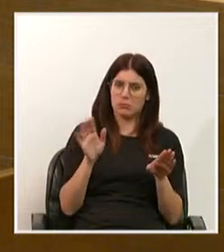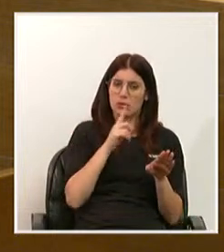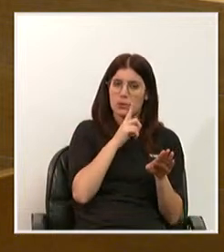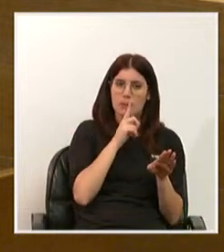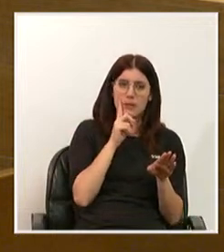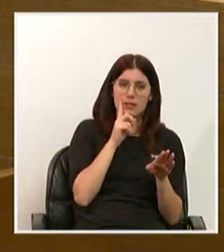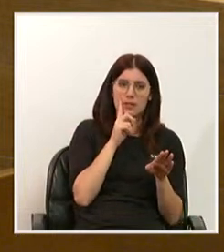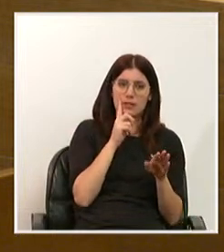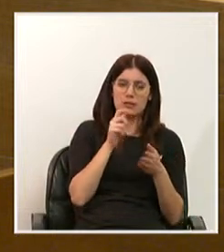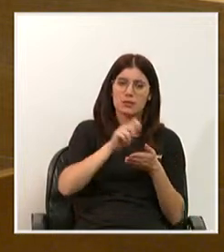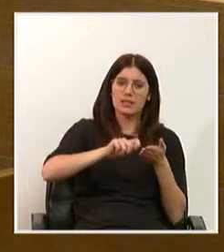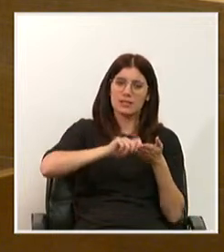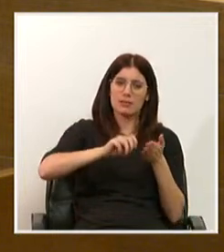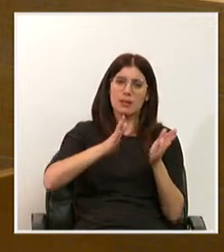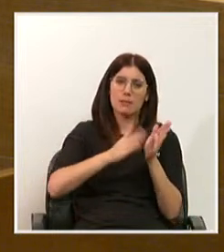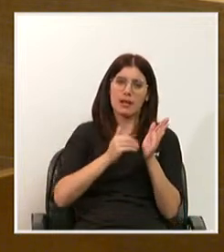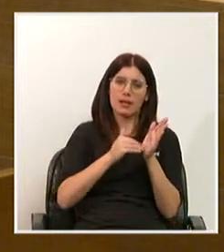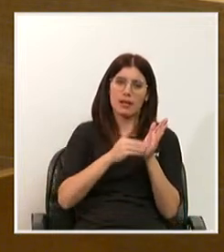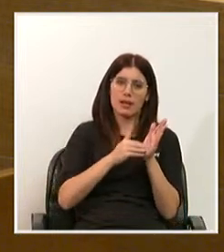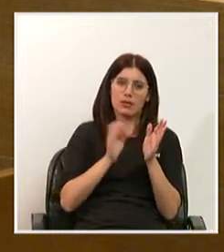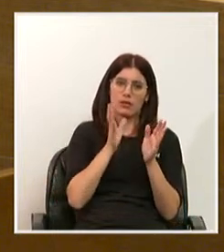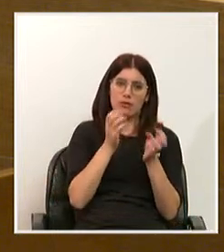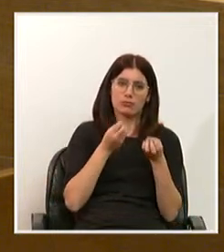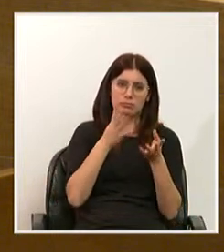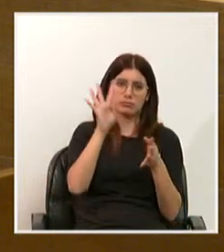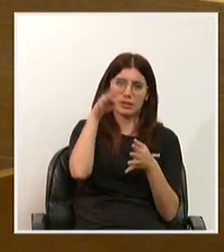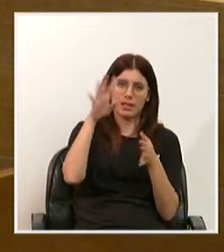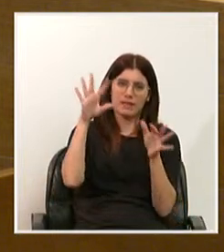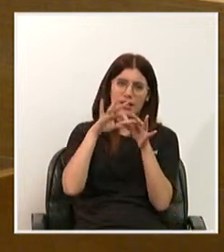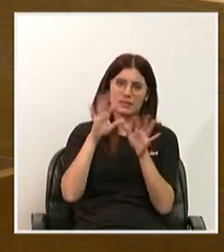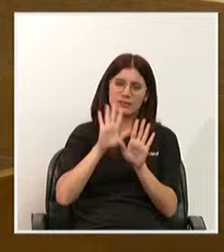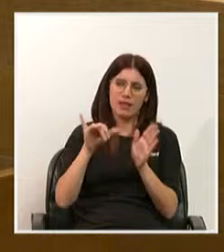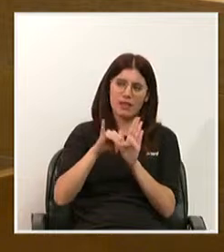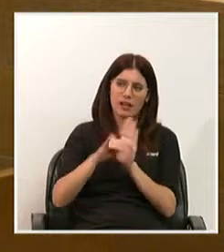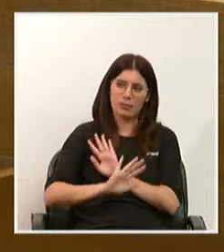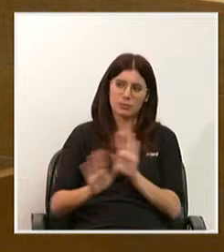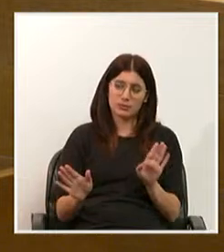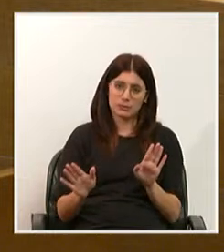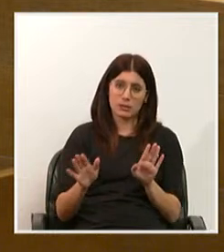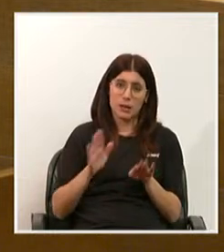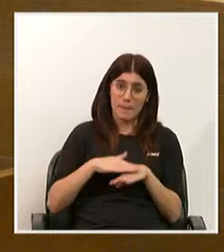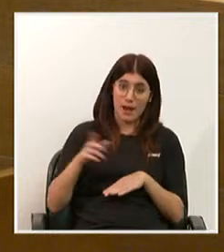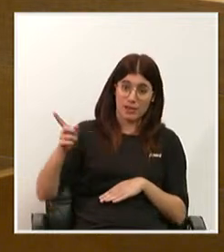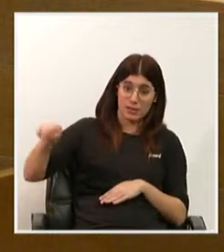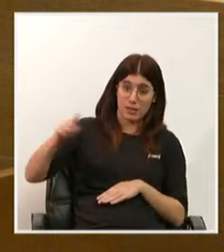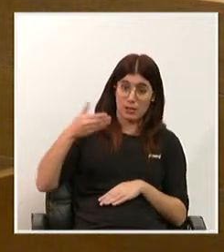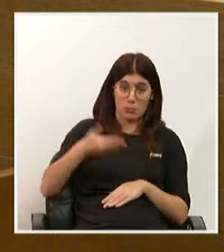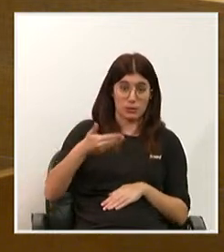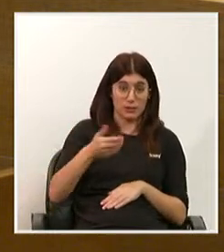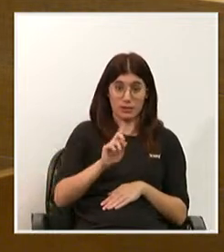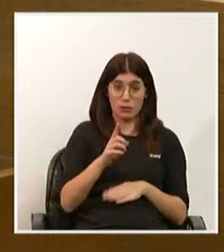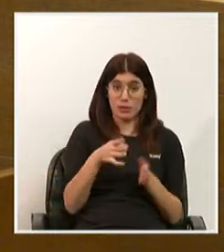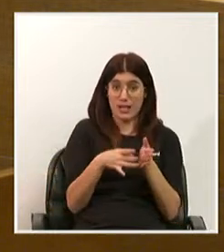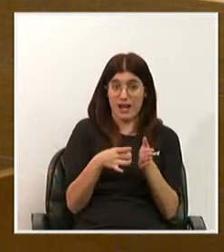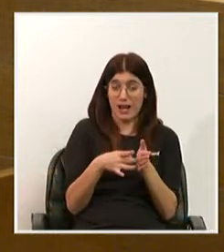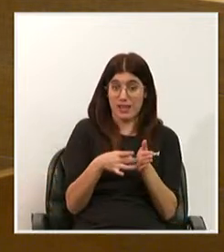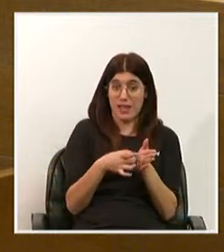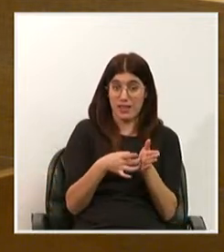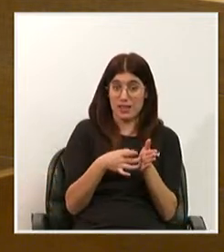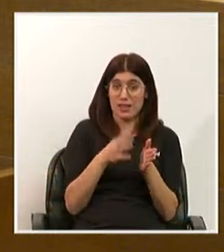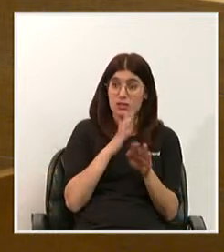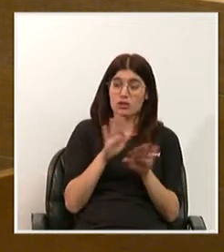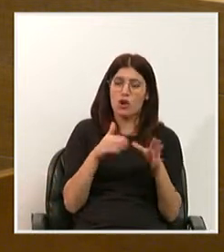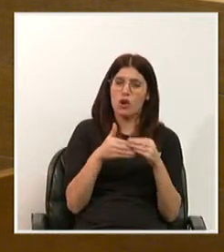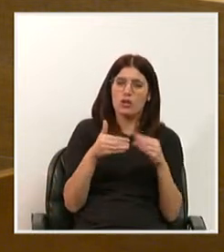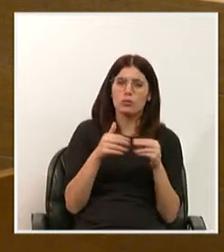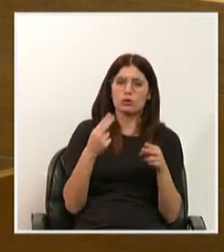que escriben en valenciano o que se declaran cercanos a la causa catalanista para ustedes no es importante la calidad de la obra sino el uso